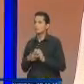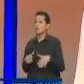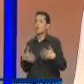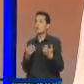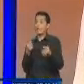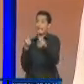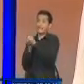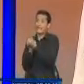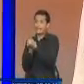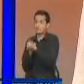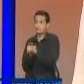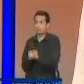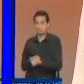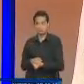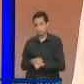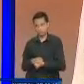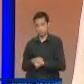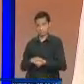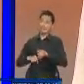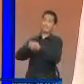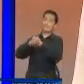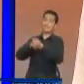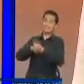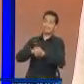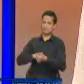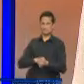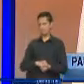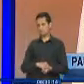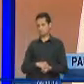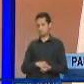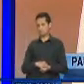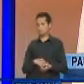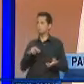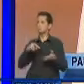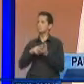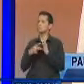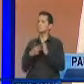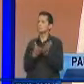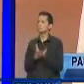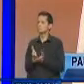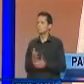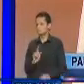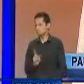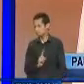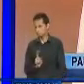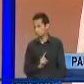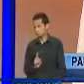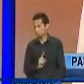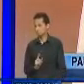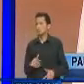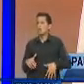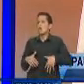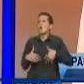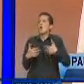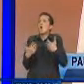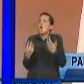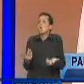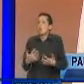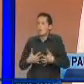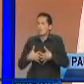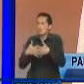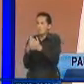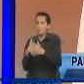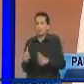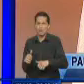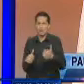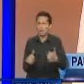apoyo de la población, que esto es una forma, un indicador para mirar esto, sino en su articulación con otros sectores. Esto es lo